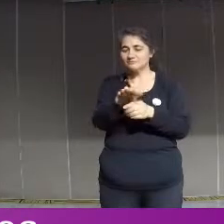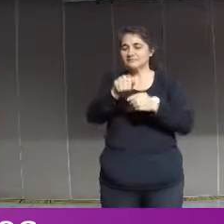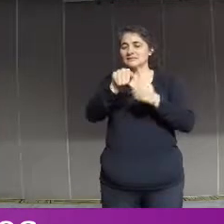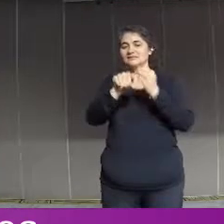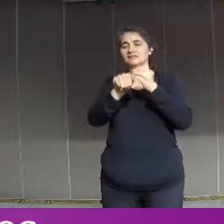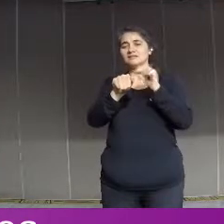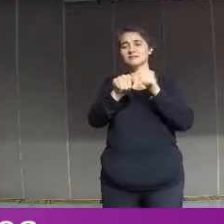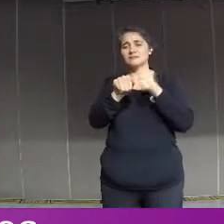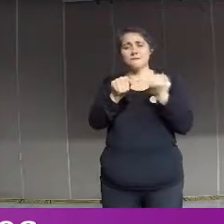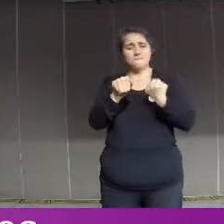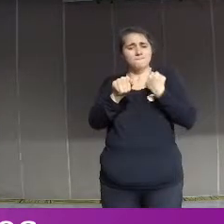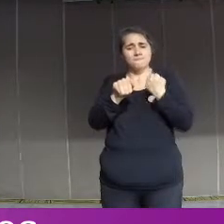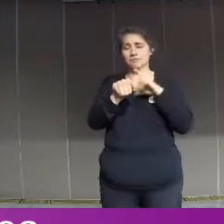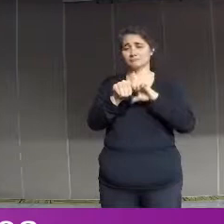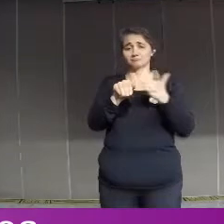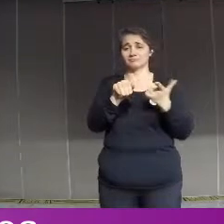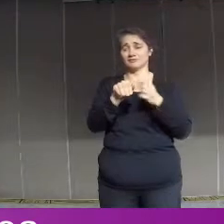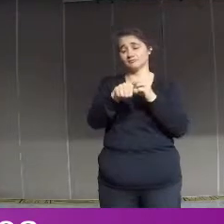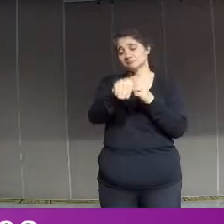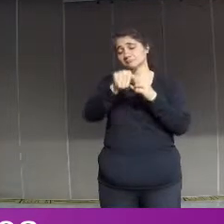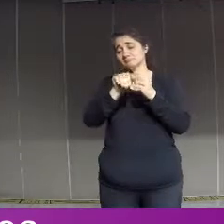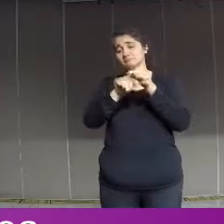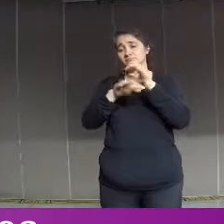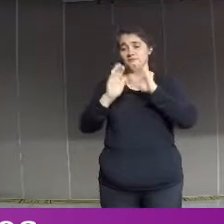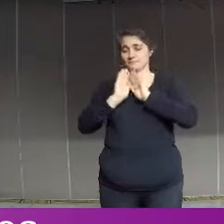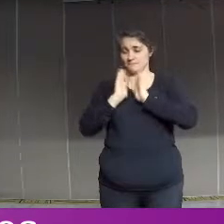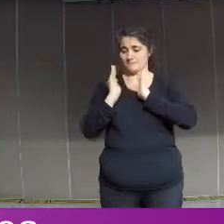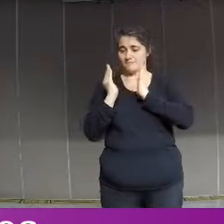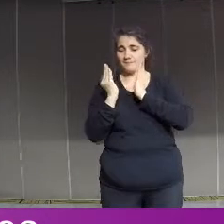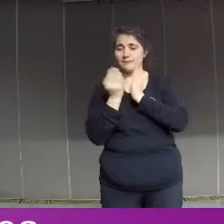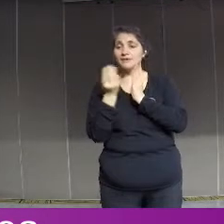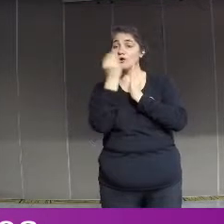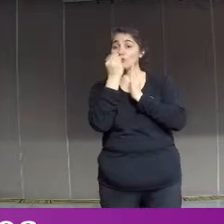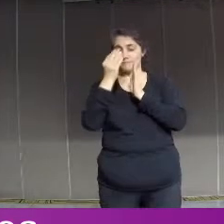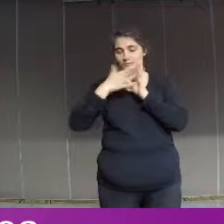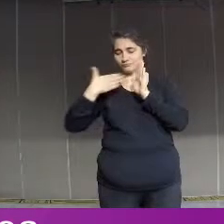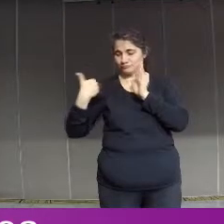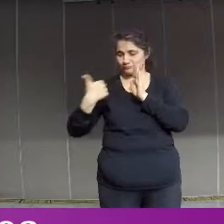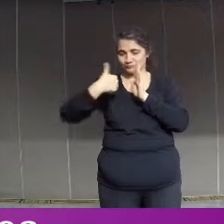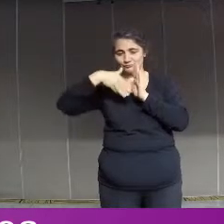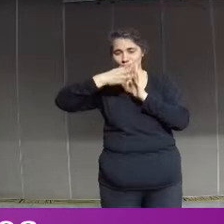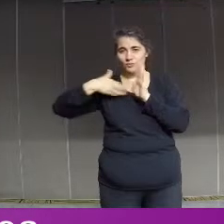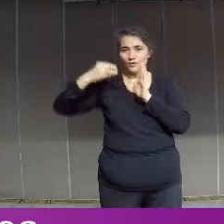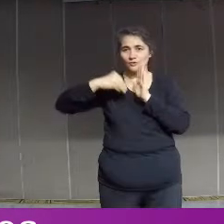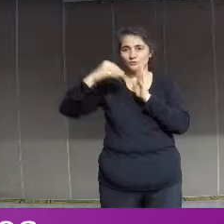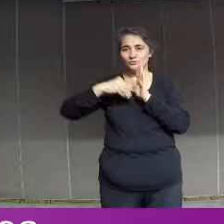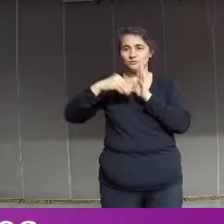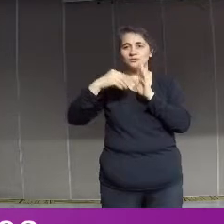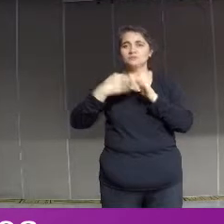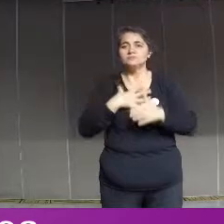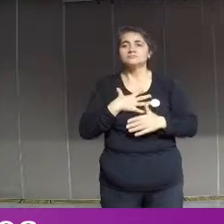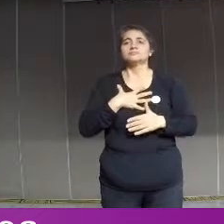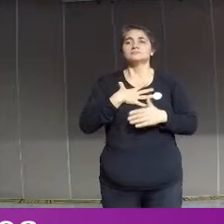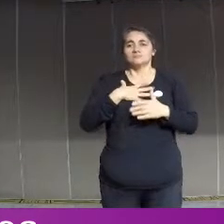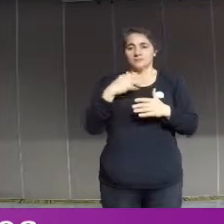deglución, quedan restos de comida en la pared de la faringe, cuando el paciente vuelve a respirar, se aspira, ¿sí? Esto es lo